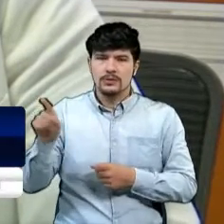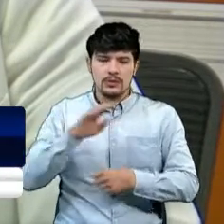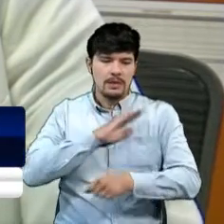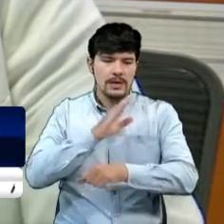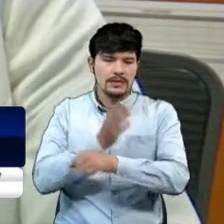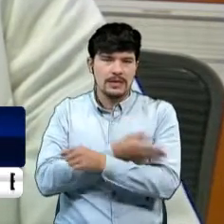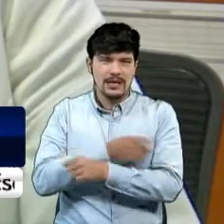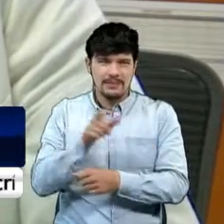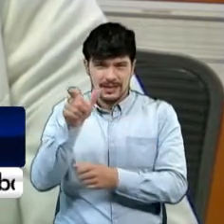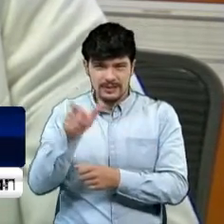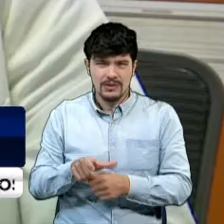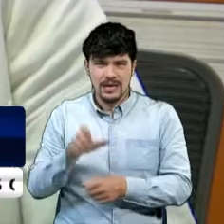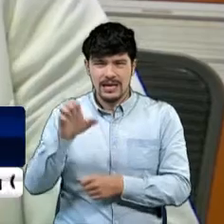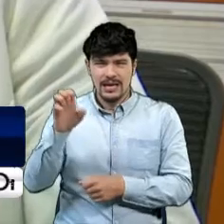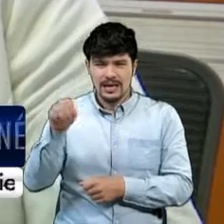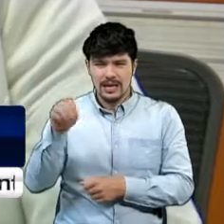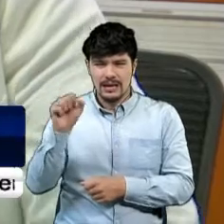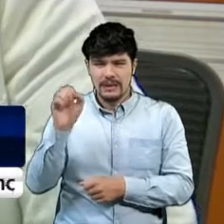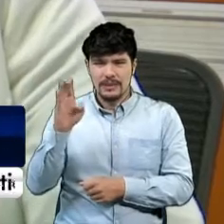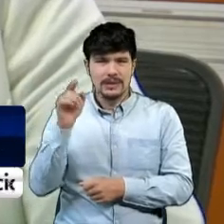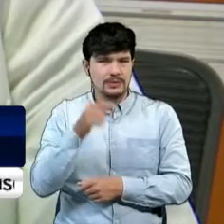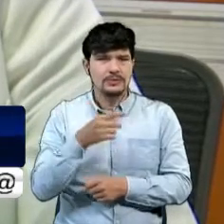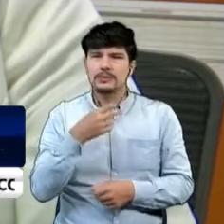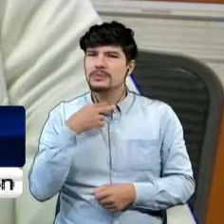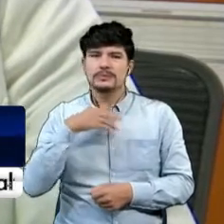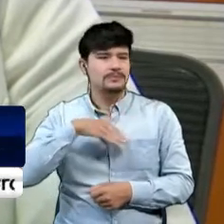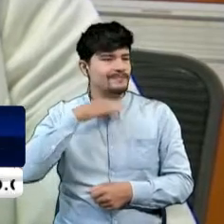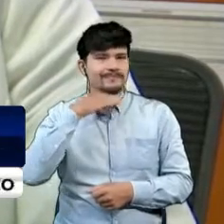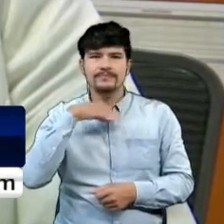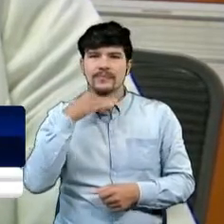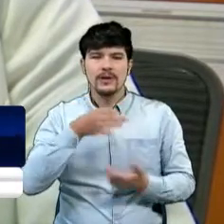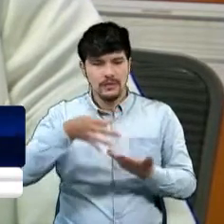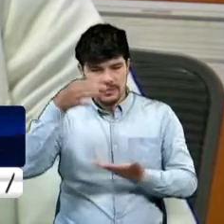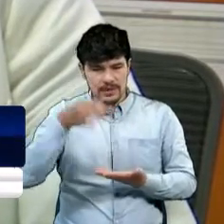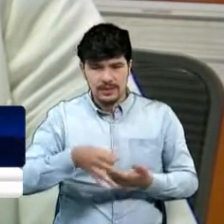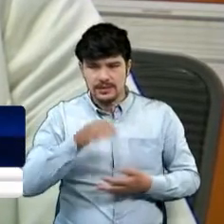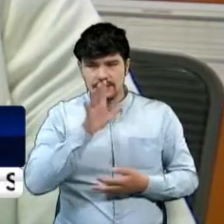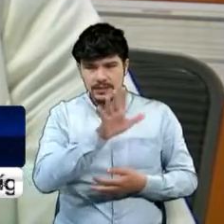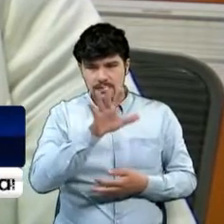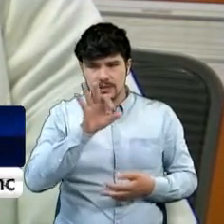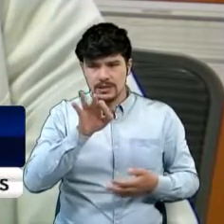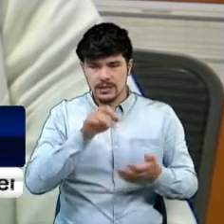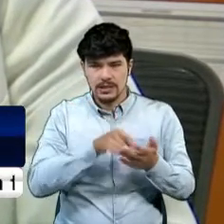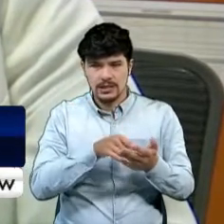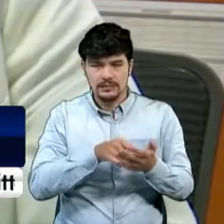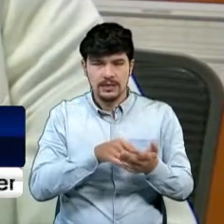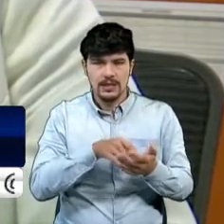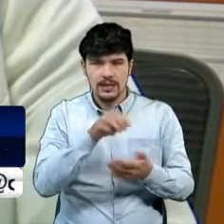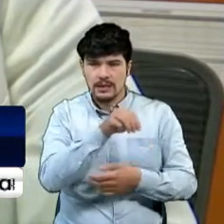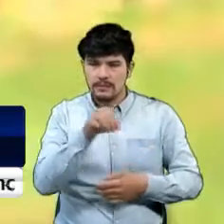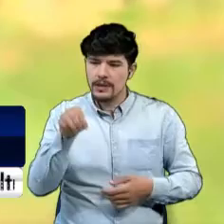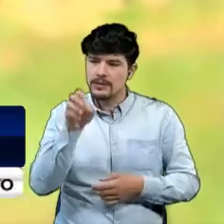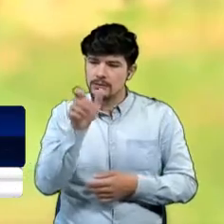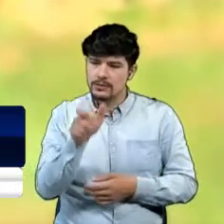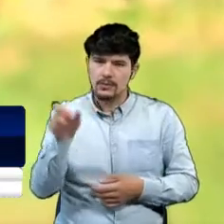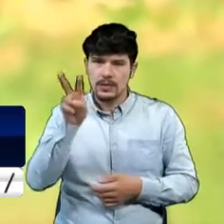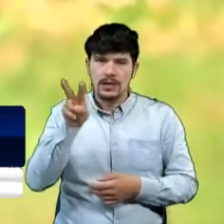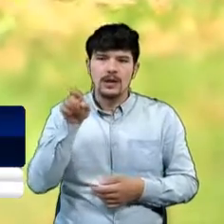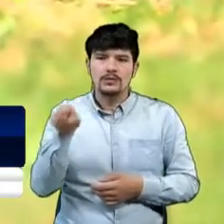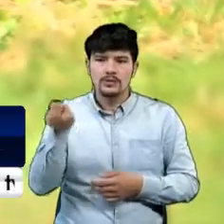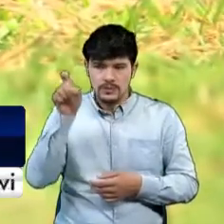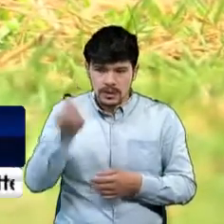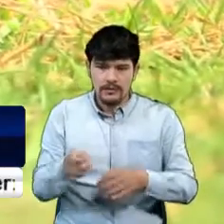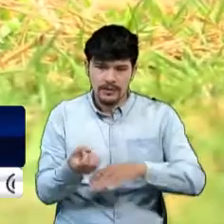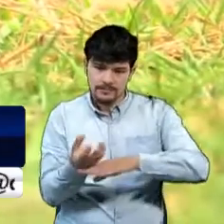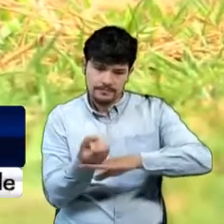proveedor que más contrató no era suficiente para el cumplimiento de los más de 53 mil metros cuadrados que debían ser instalados según